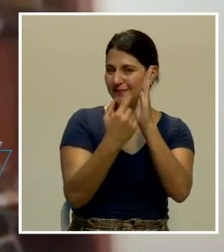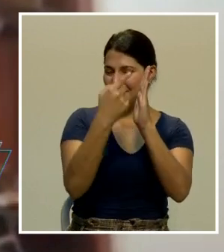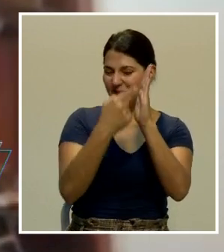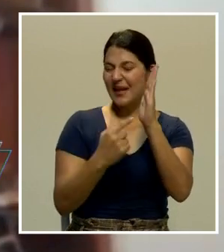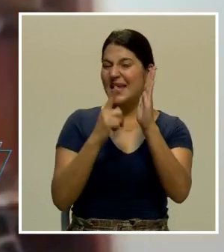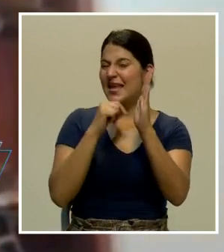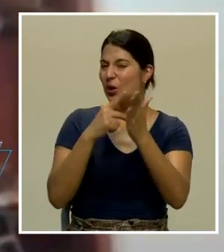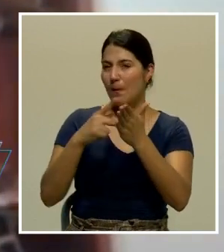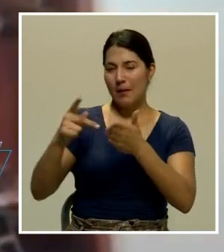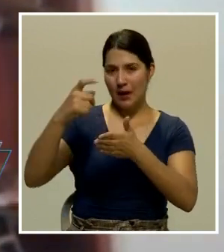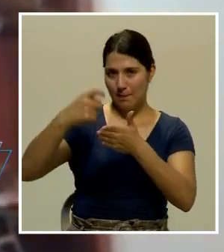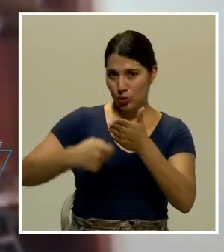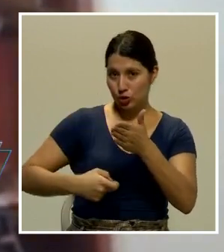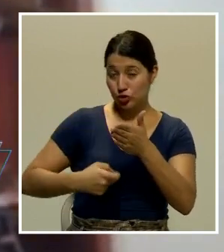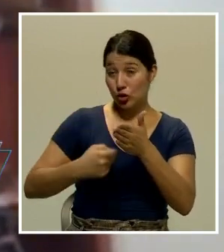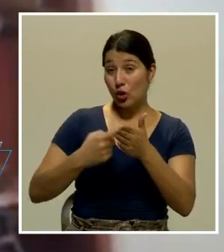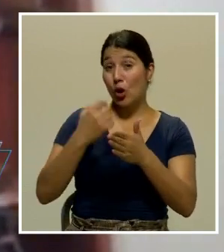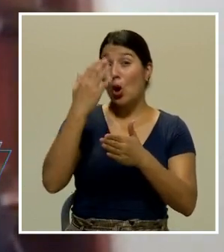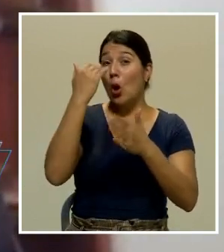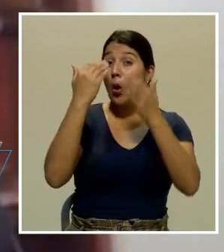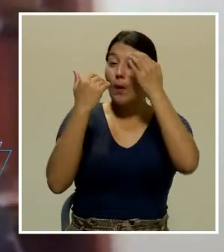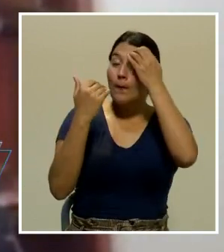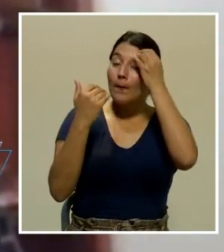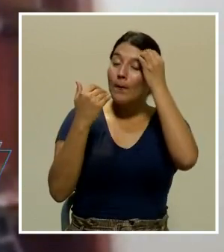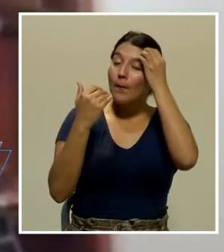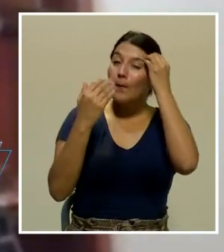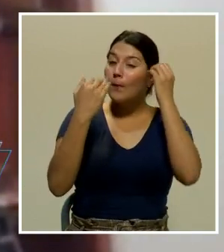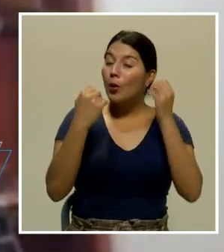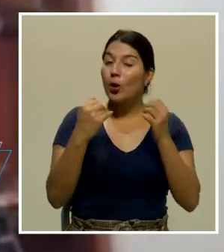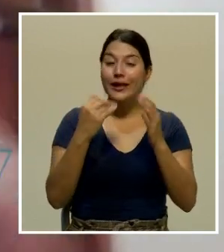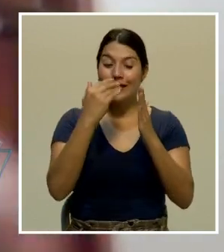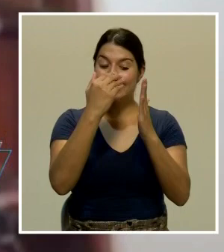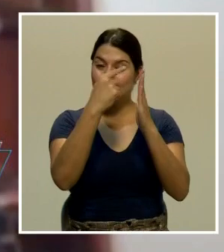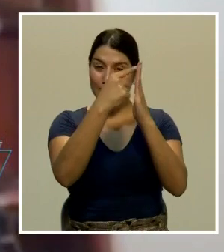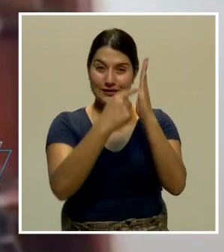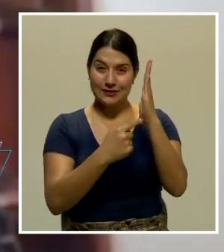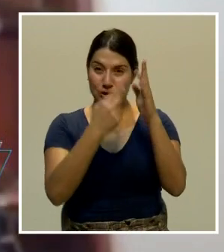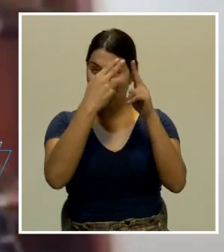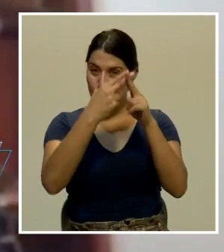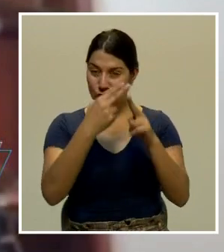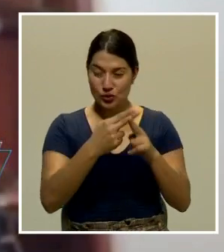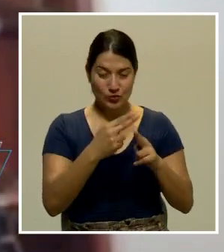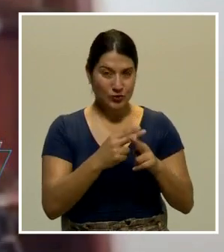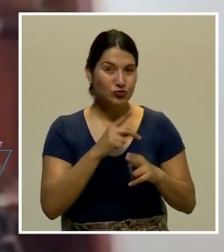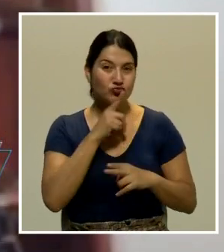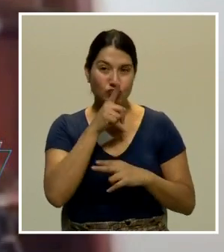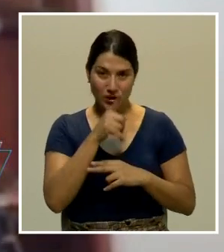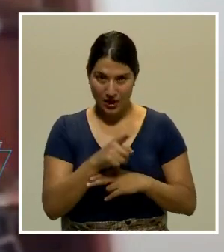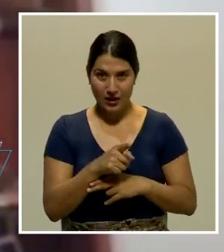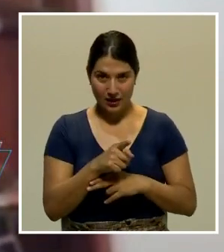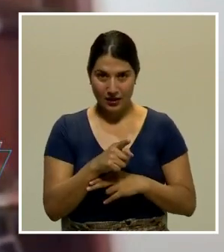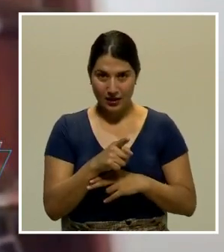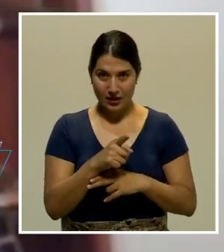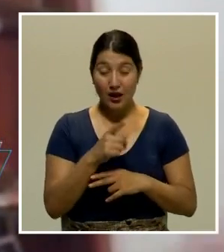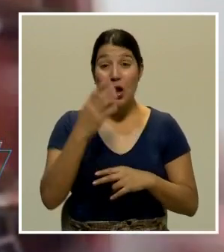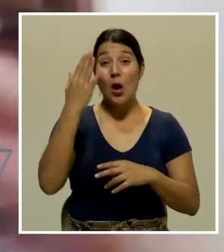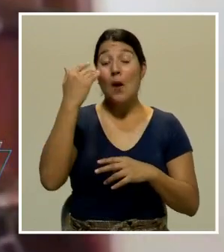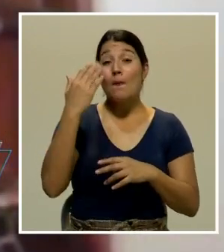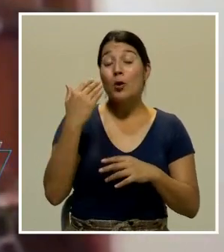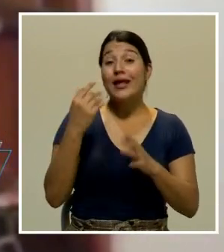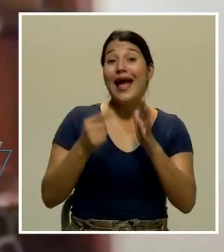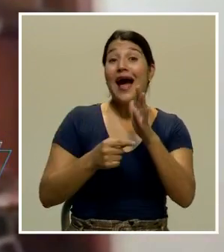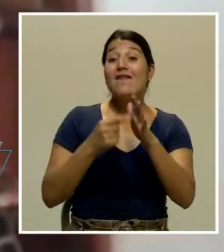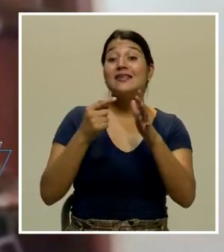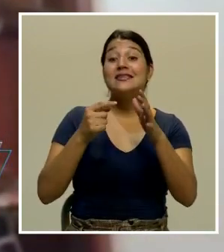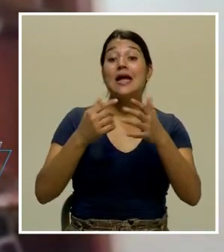como holding de otro grupo de pequeñas empresas o de empresas más pequeñas que sí pagaban los impuestos, entonces lo